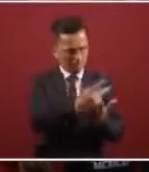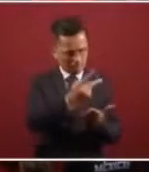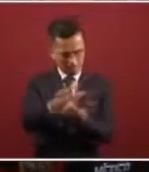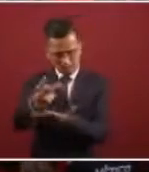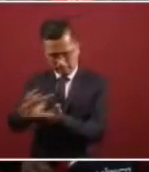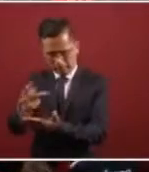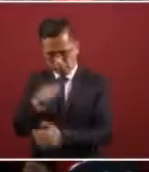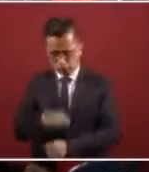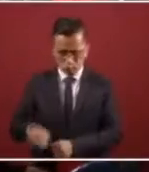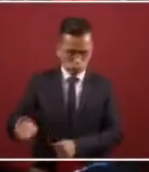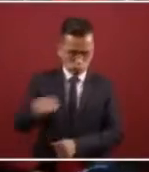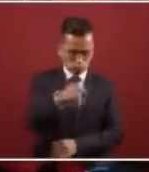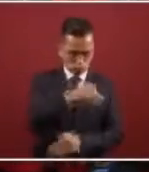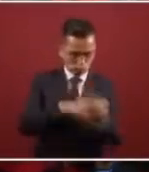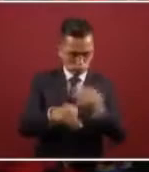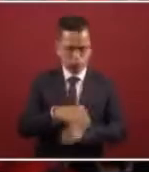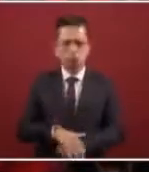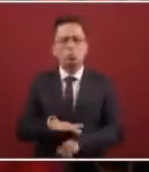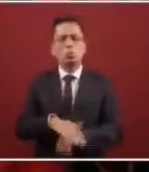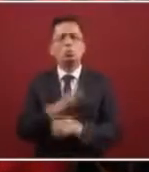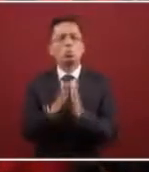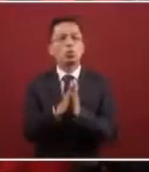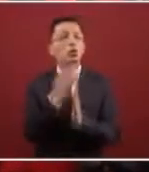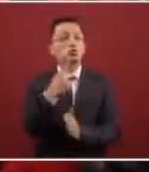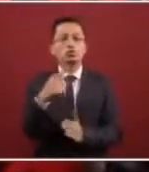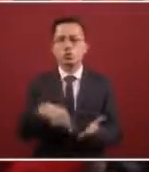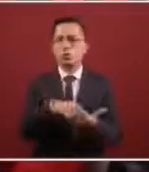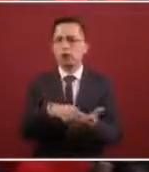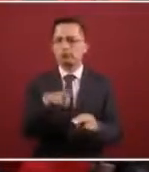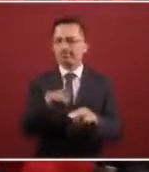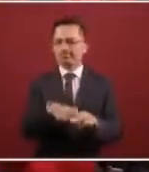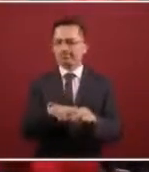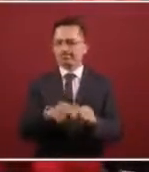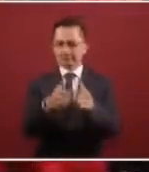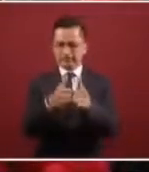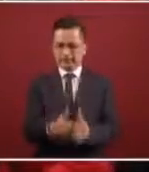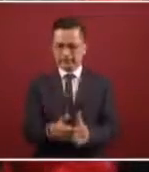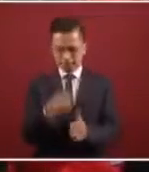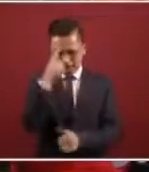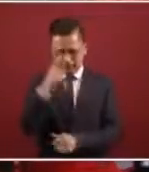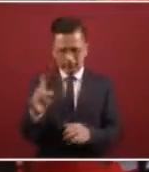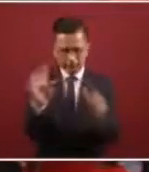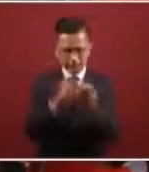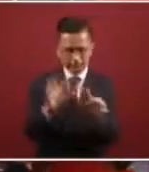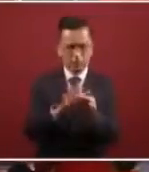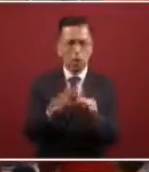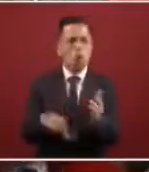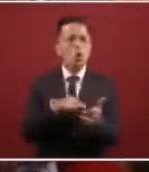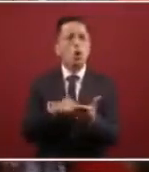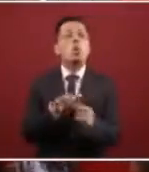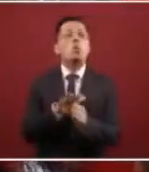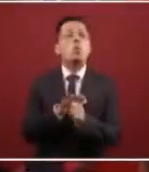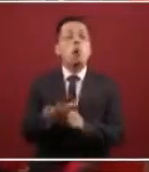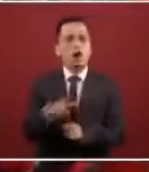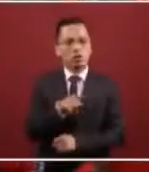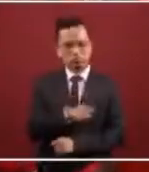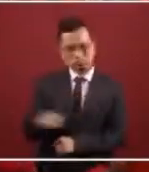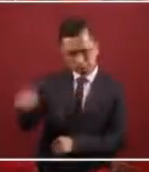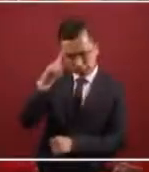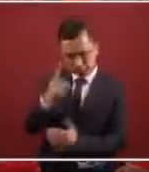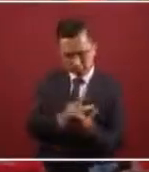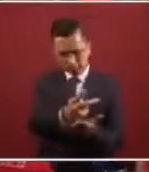pedimos por favor permanecer en sus lugares para que les podamos dar indicaciones de dónde se les entregará. Muchas